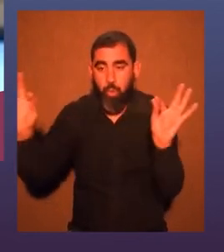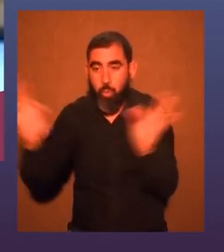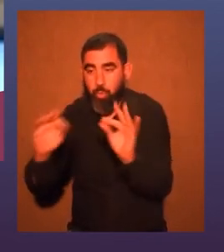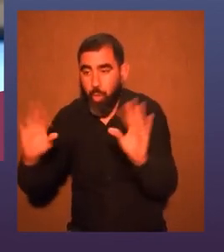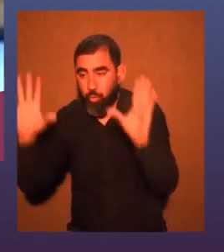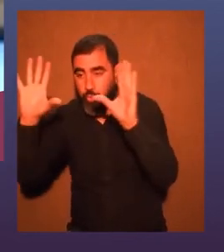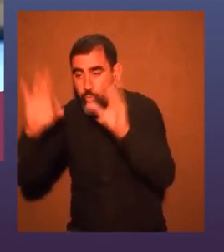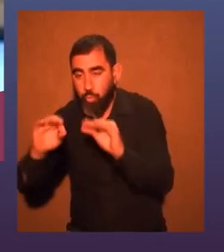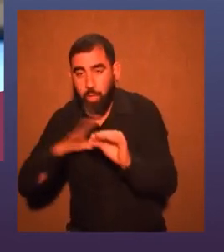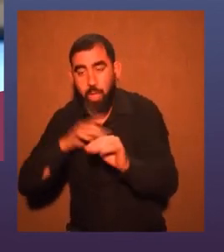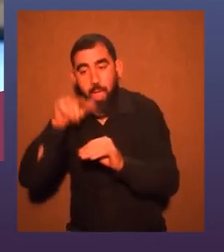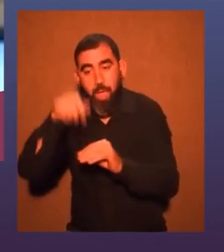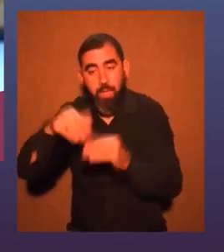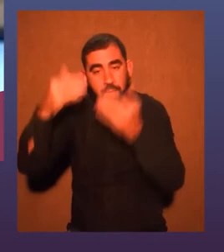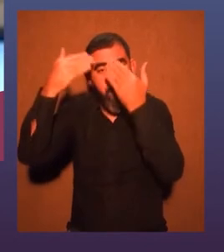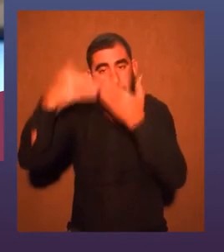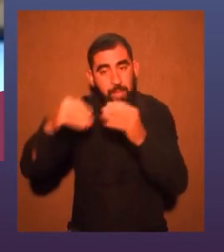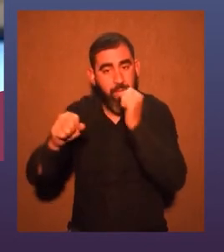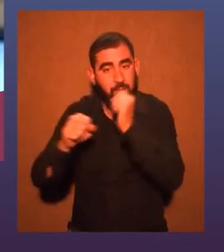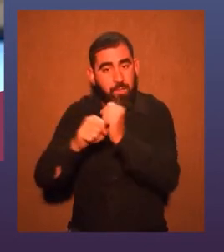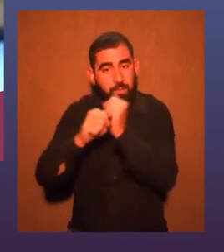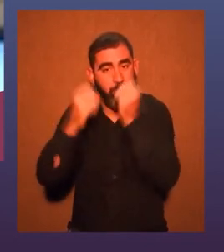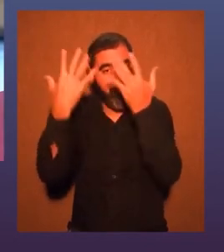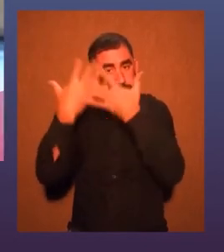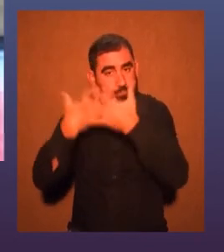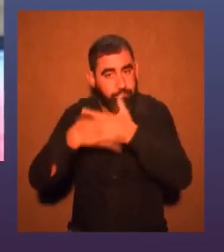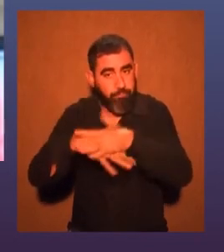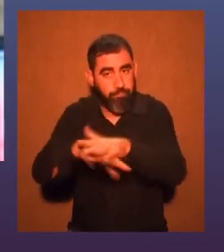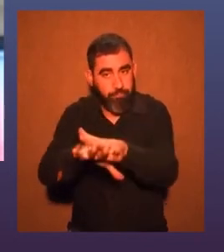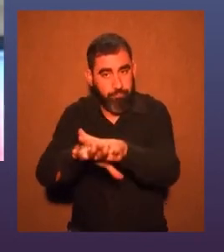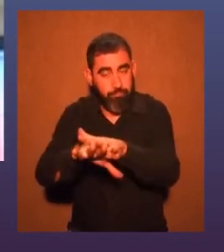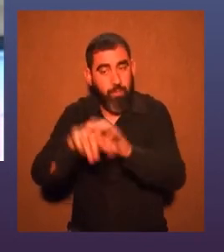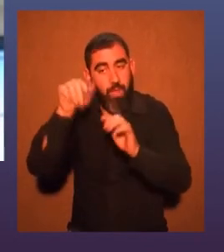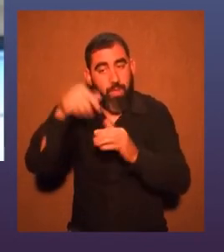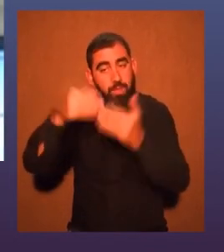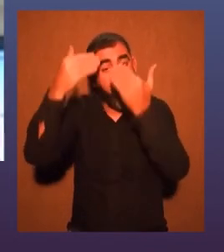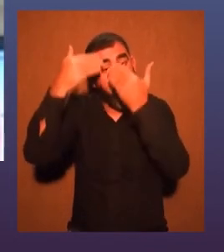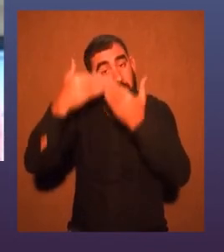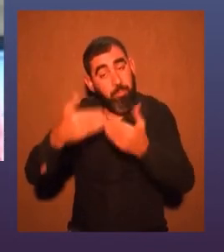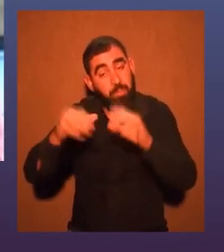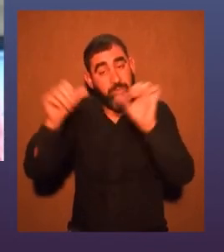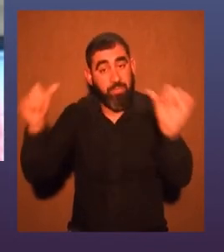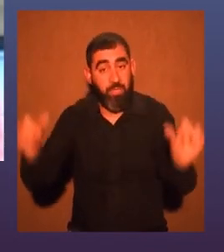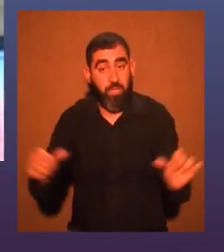en nuestras áreas, ahí se empieza a fusionar todo, ¿no? Y ahí empezamos